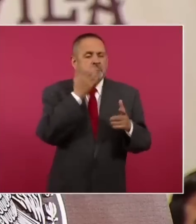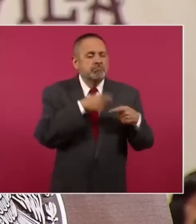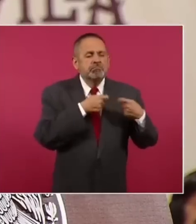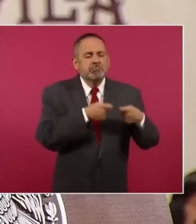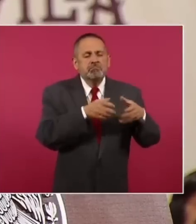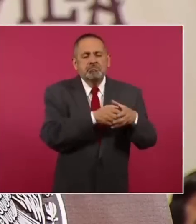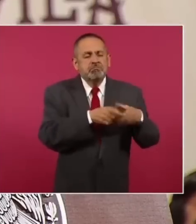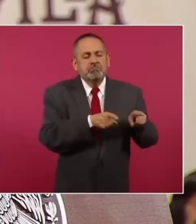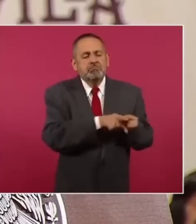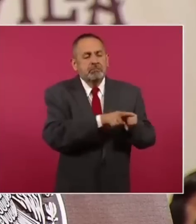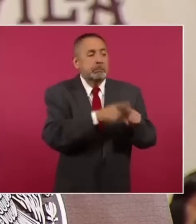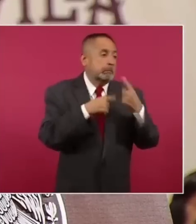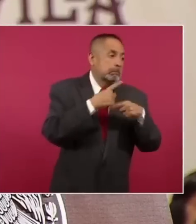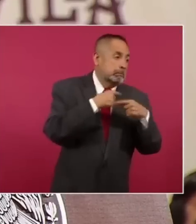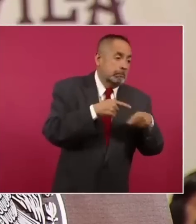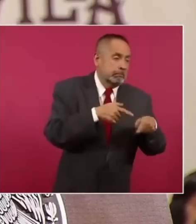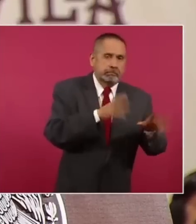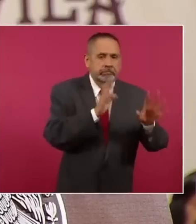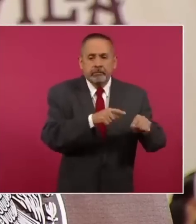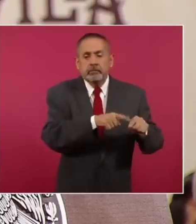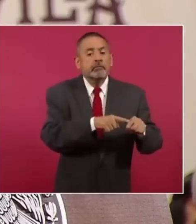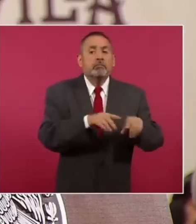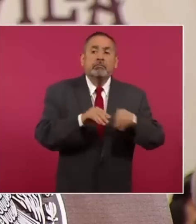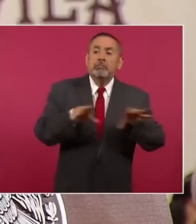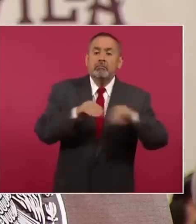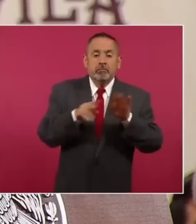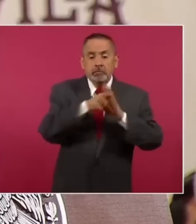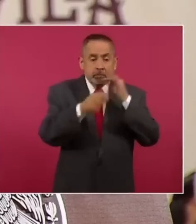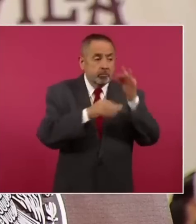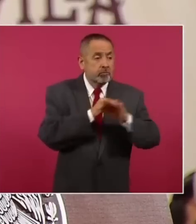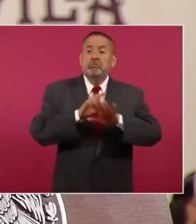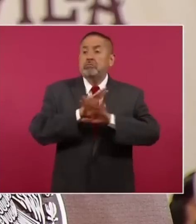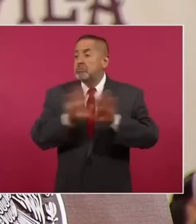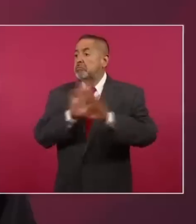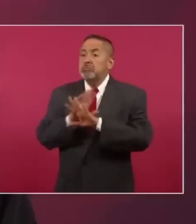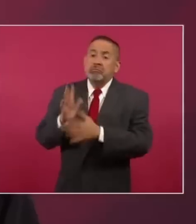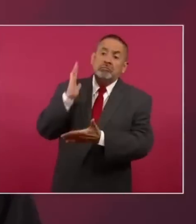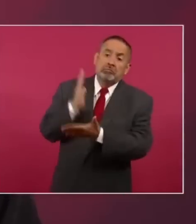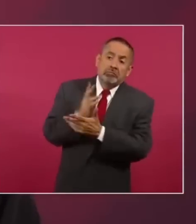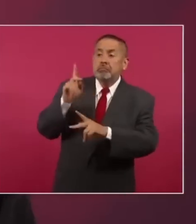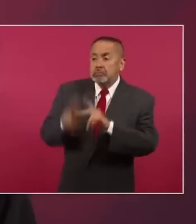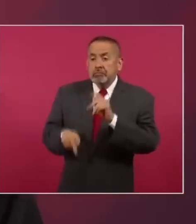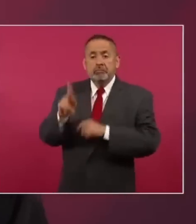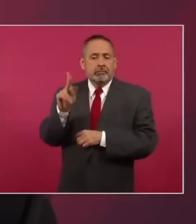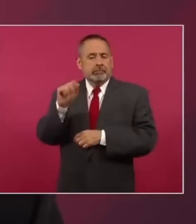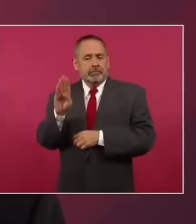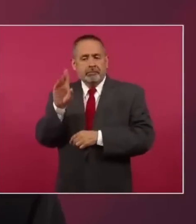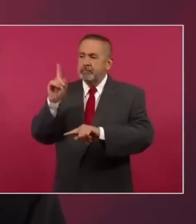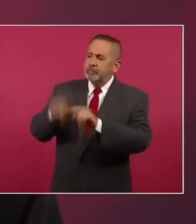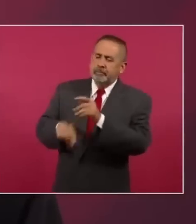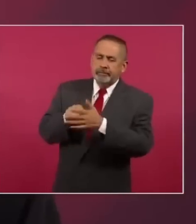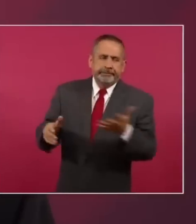su comentocracia. Los medios hicieron cobertura de la suspensión del Plan B celebrando. Así es como